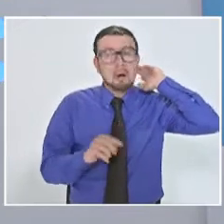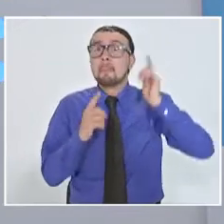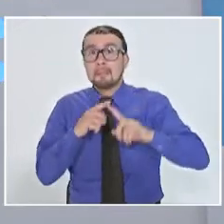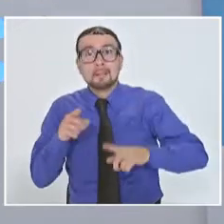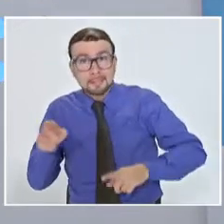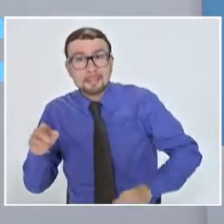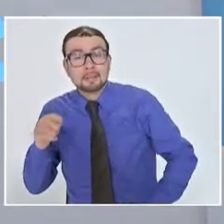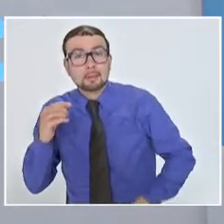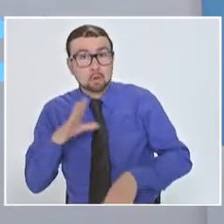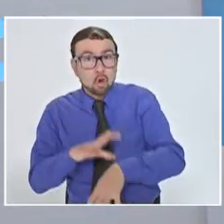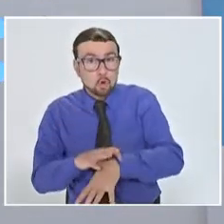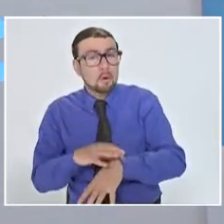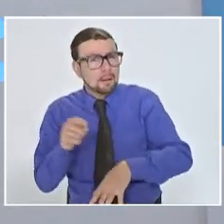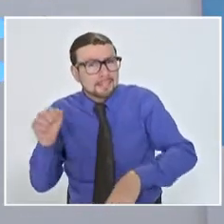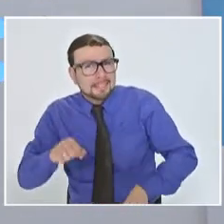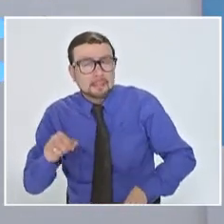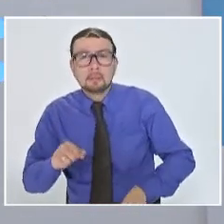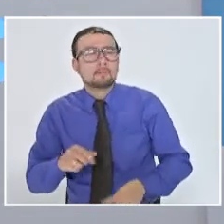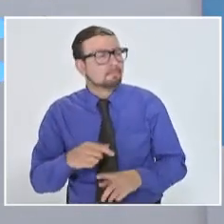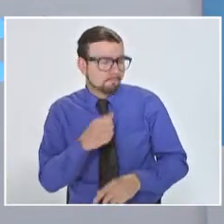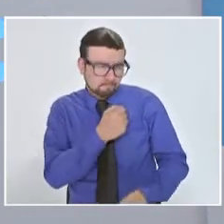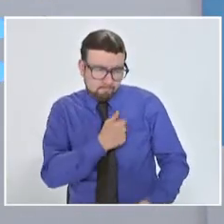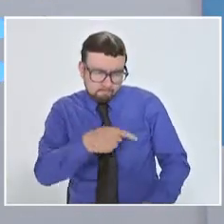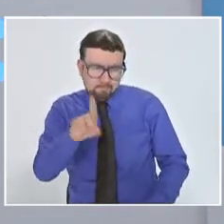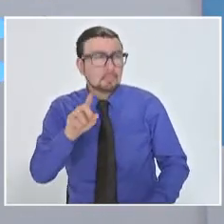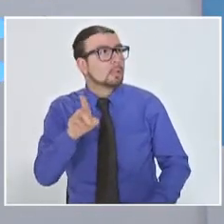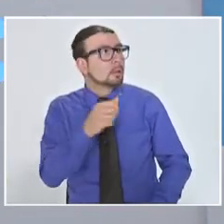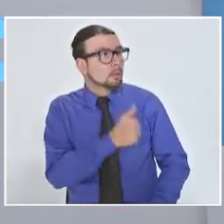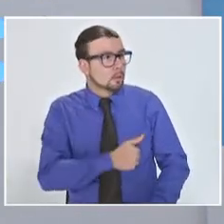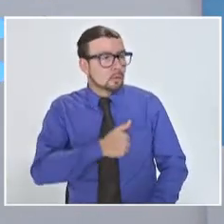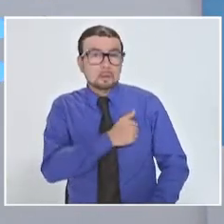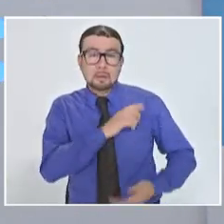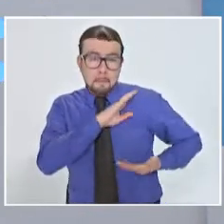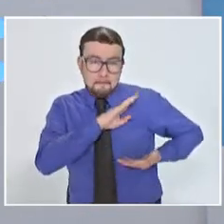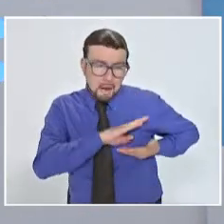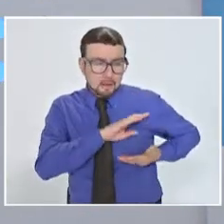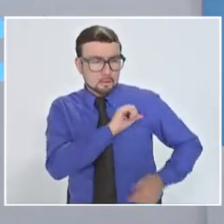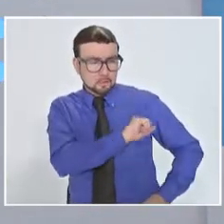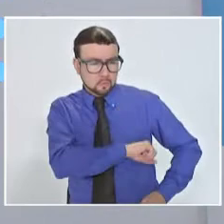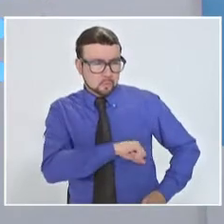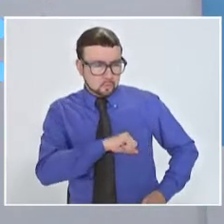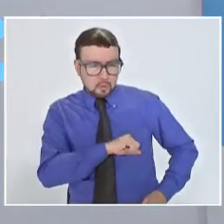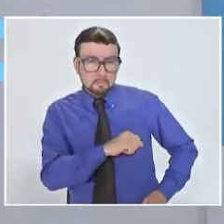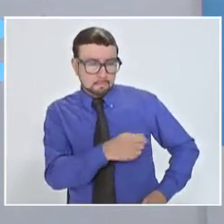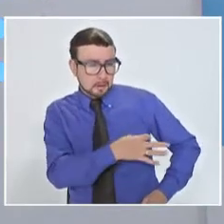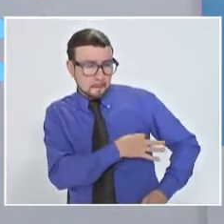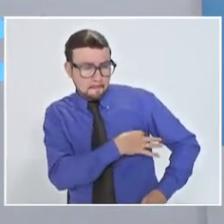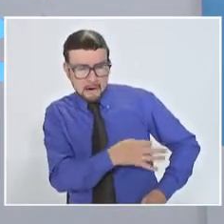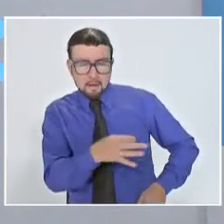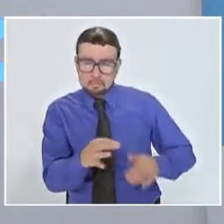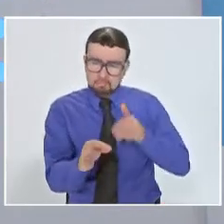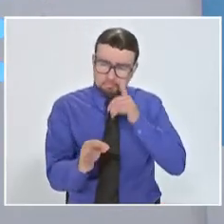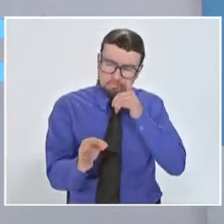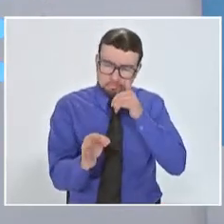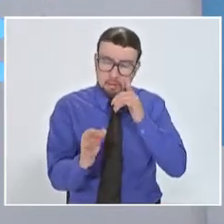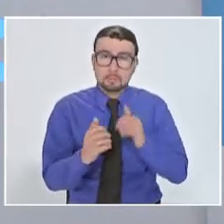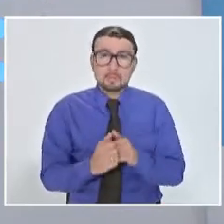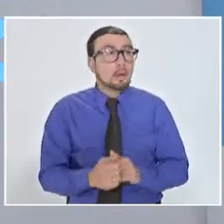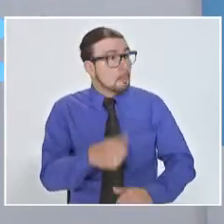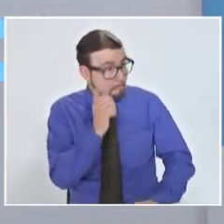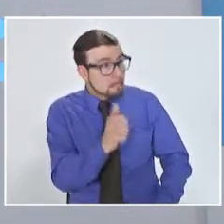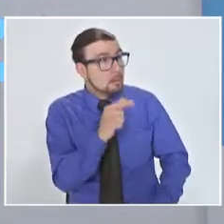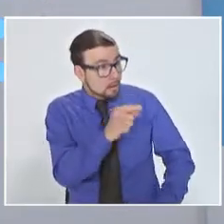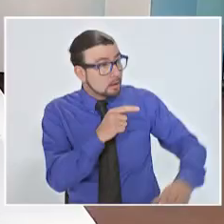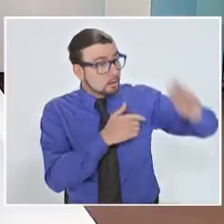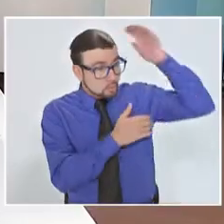encontró, entonces decidió solicitar la mamografía, ecografía y terminamos en la biopsia con la aguja Trucut. Perdóneme, ¿tú te hacías el autoexamen?